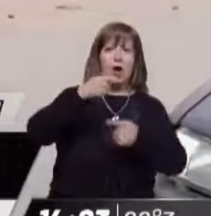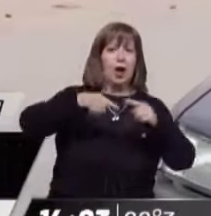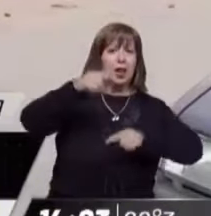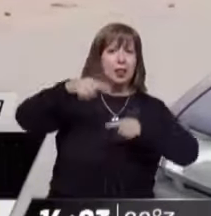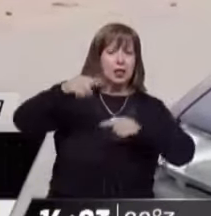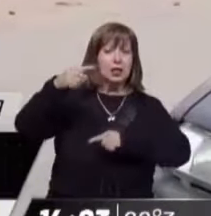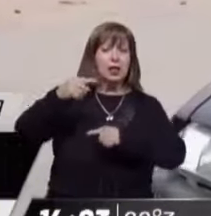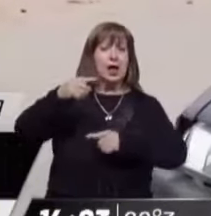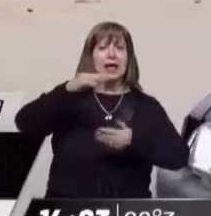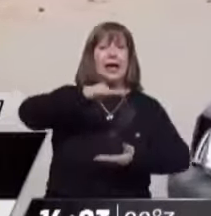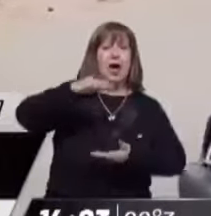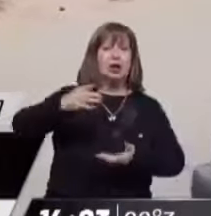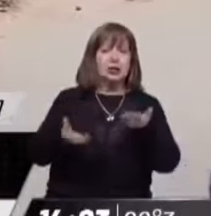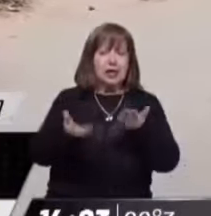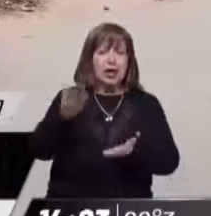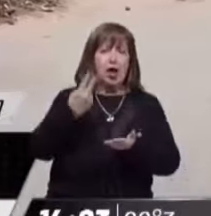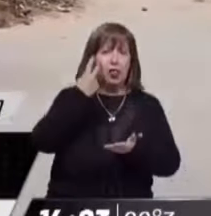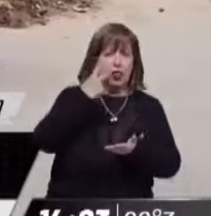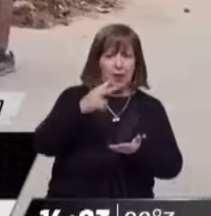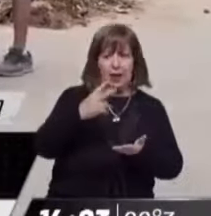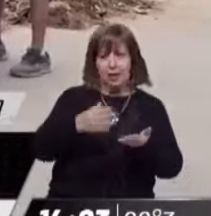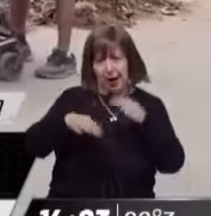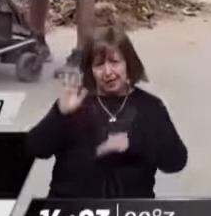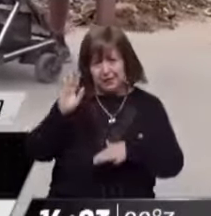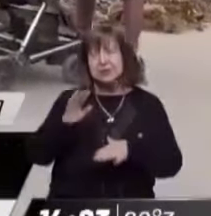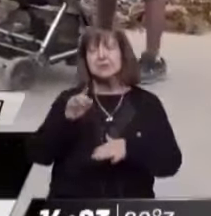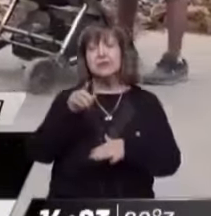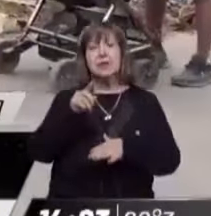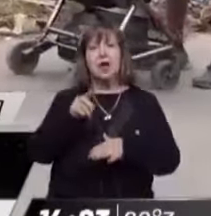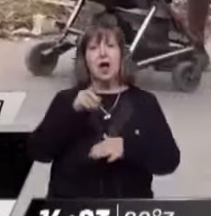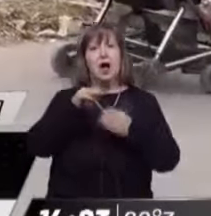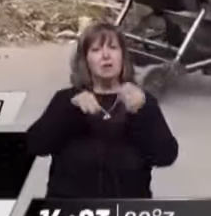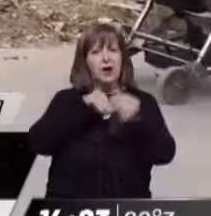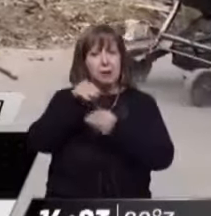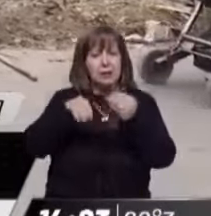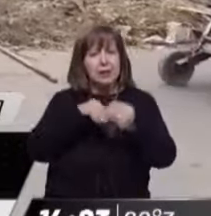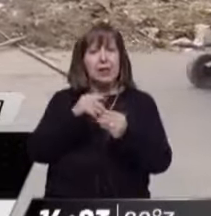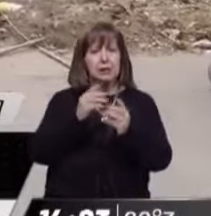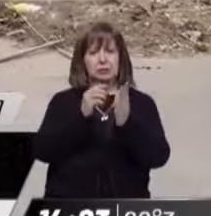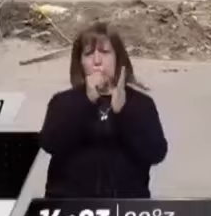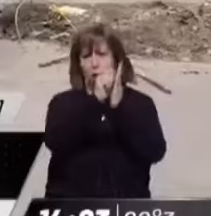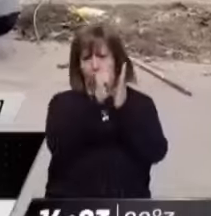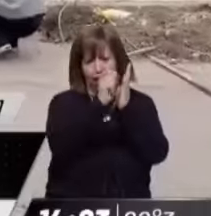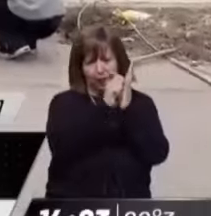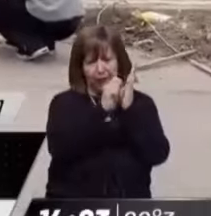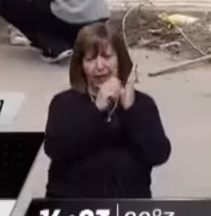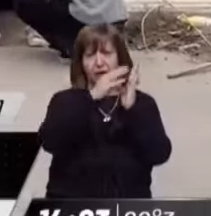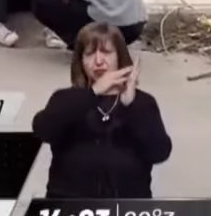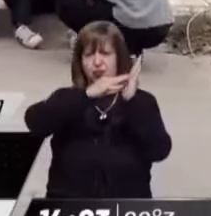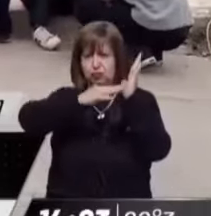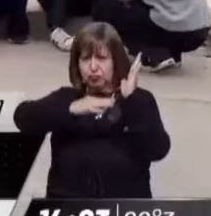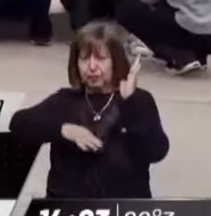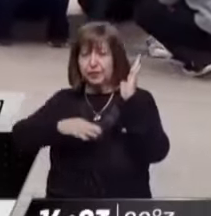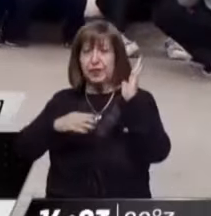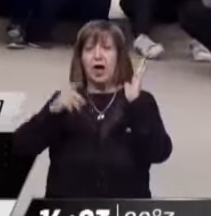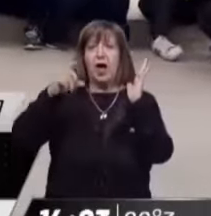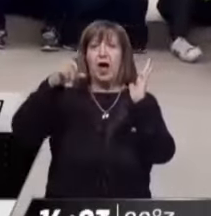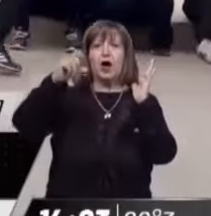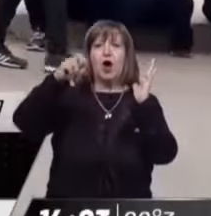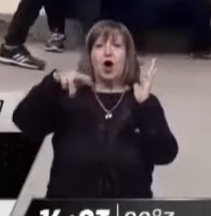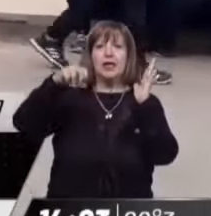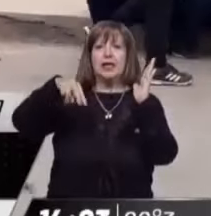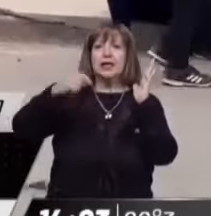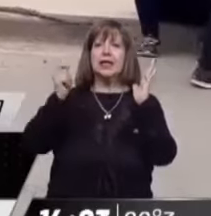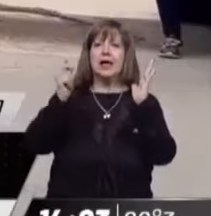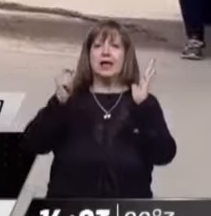de leche que estamos entregando. Son muchas familias, las cuales estamos hoy tenemos anotadas en una lista, cual el CONIN nos pidió antes